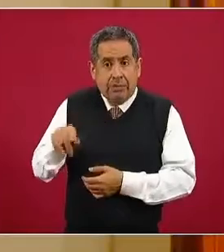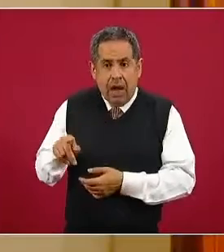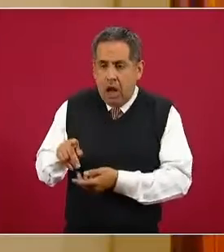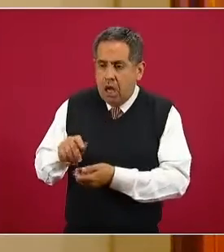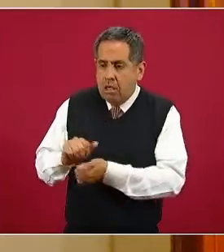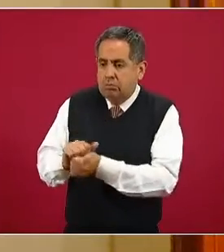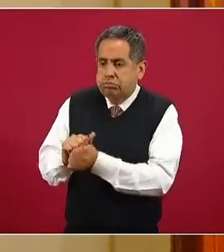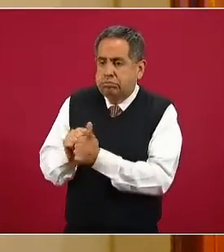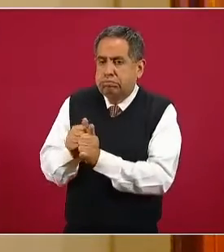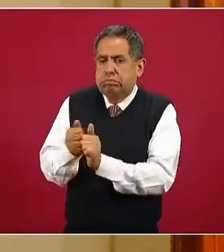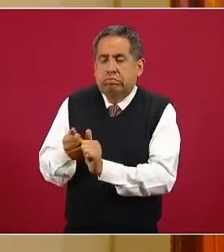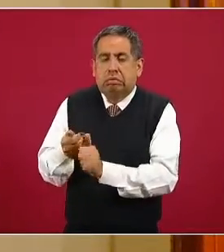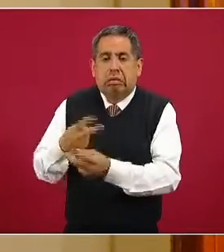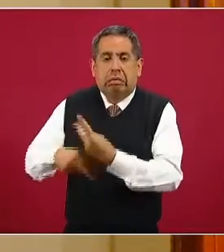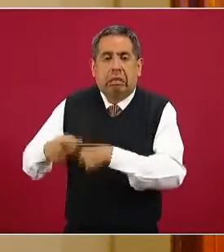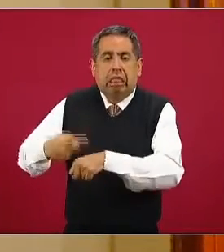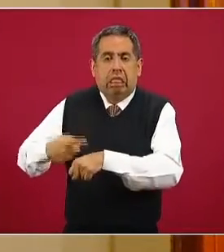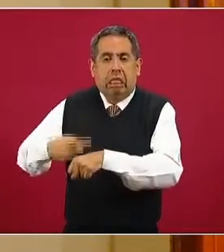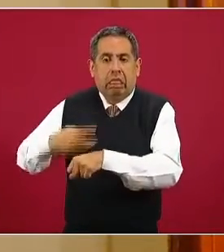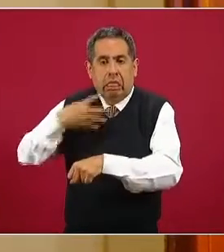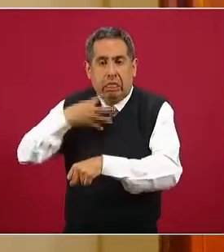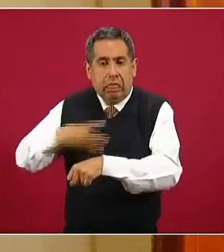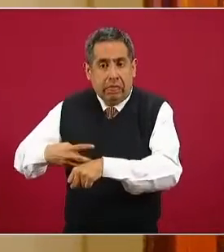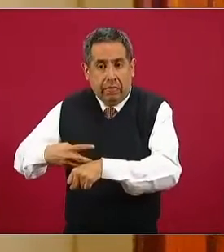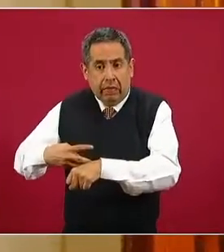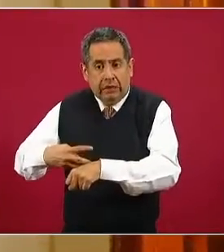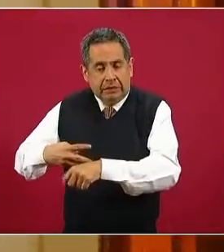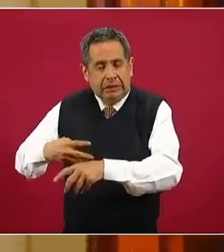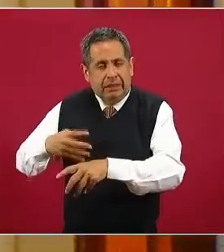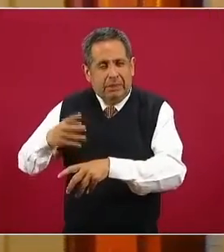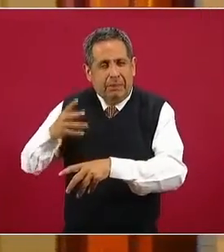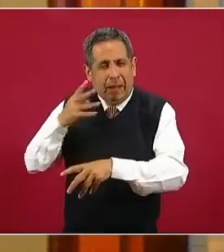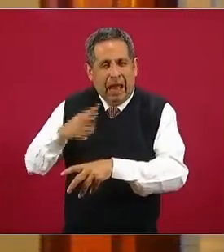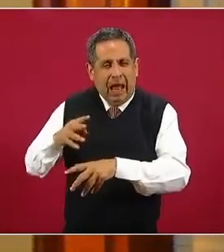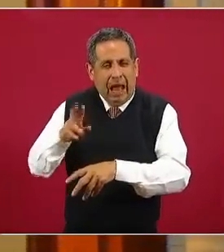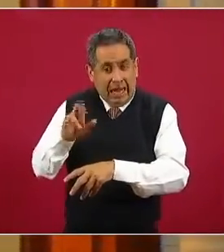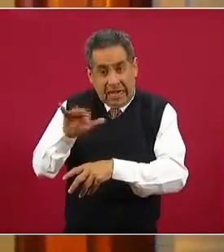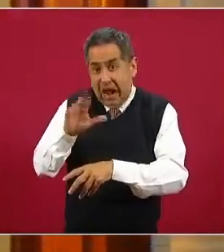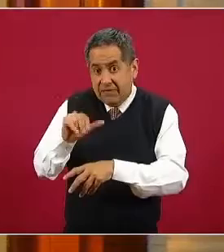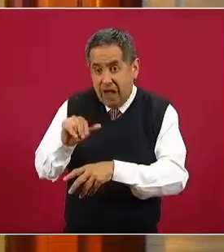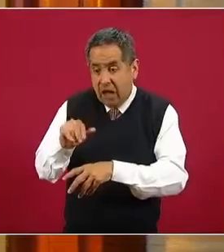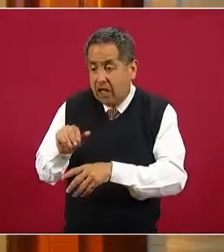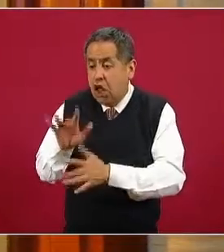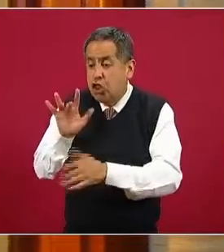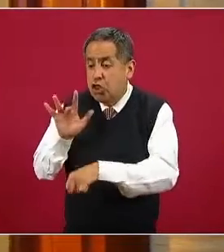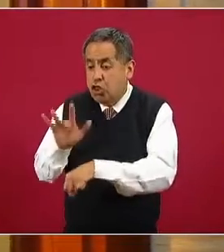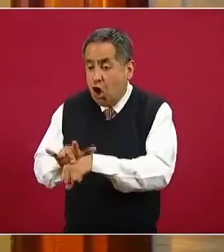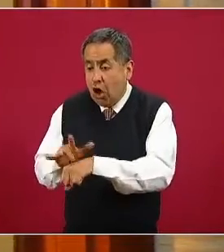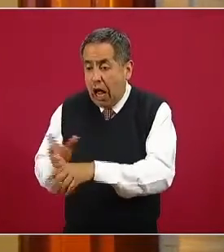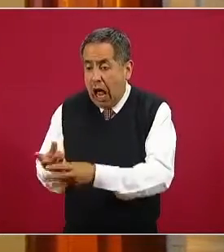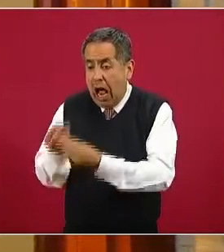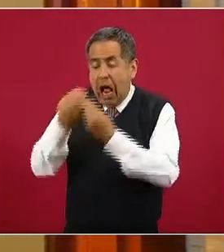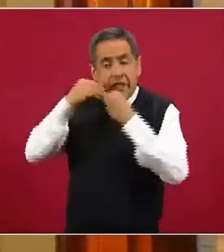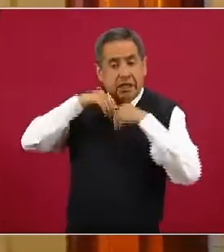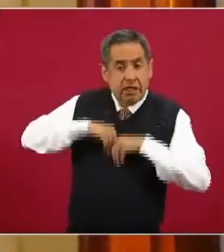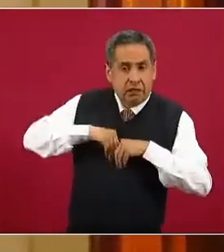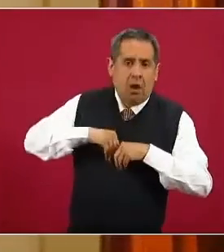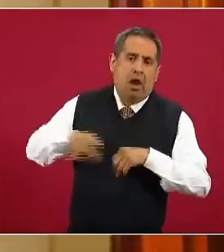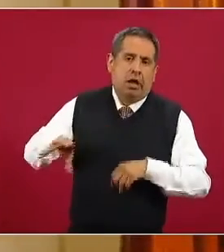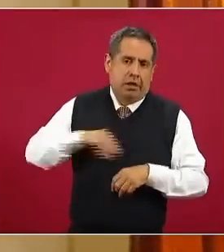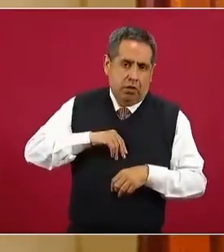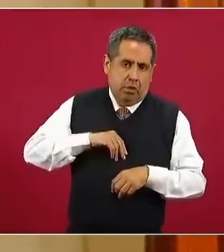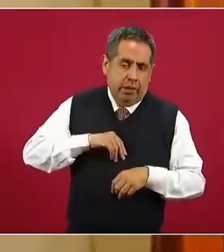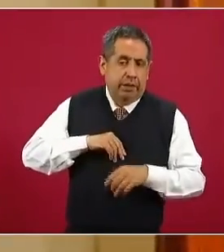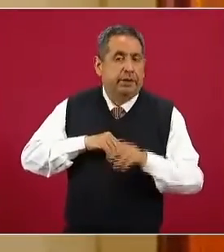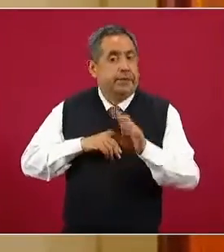perros y gatos evolucionan hacia una enfermedad fatal. Pero eso es muy importante, porque lo que hay que reconocer